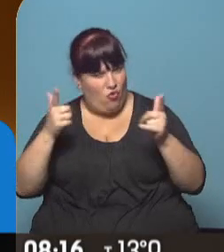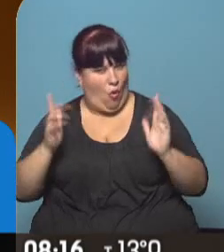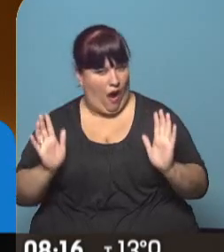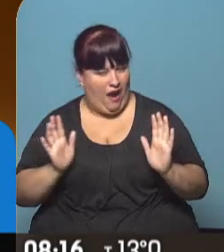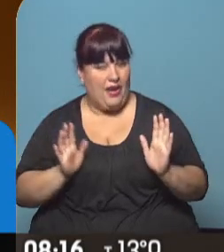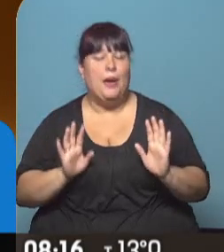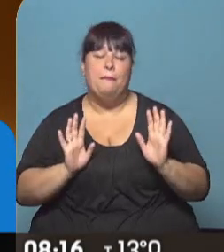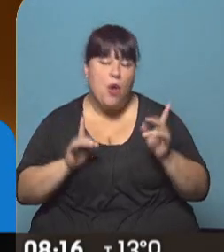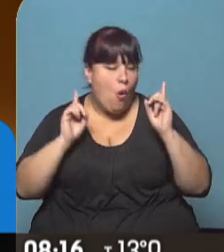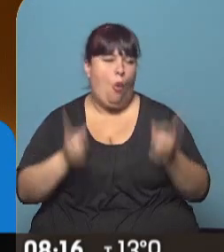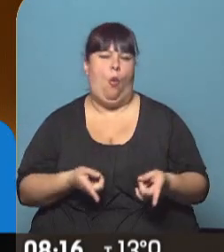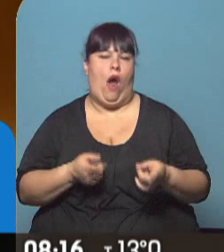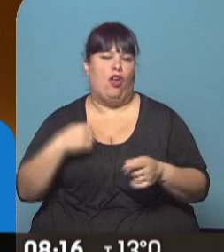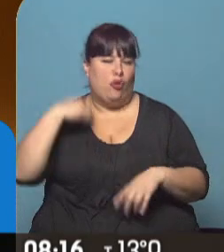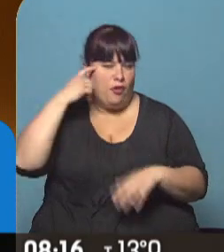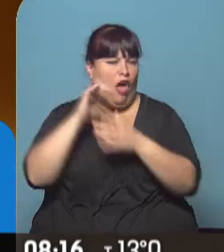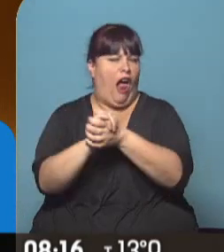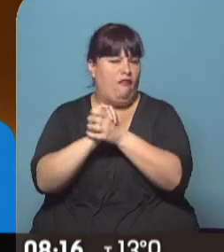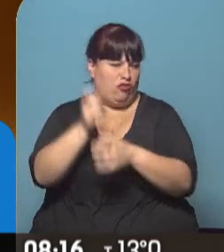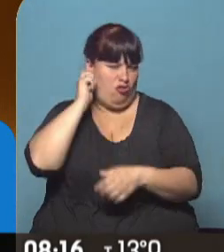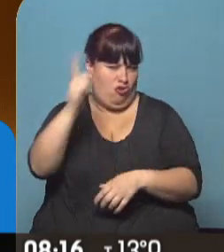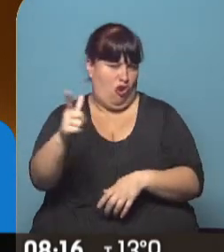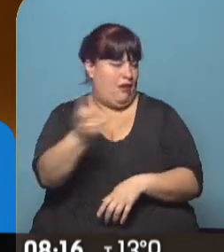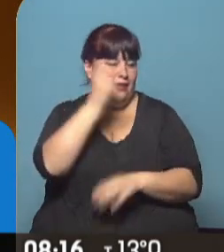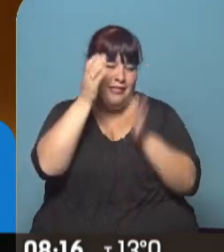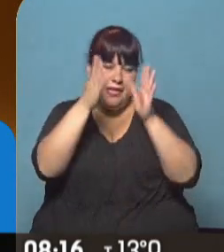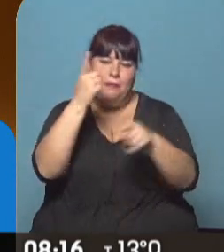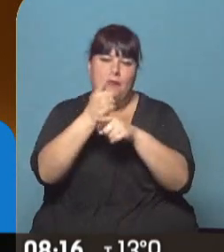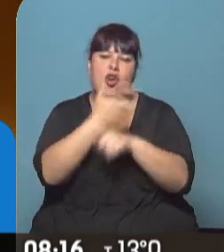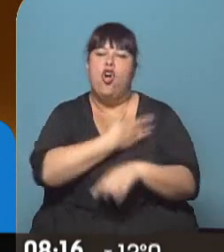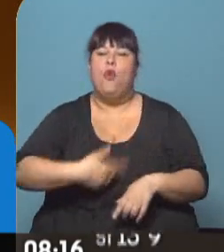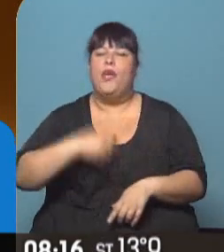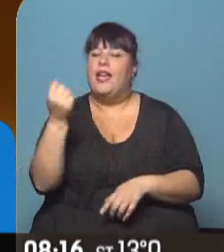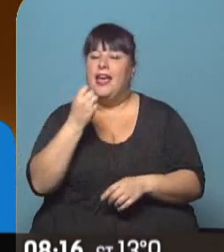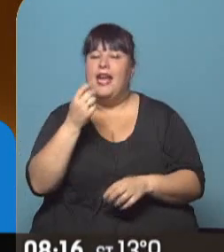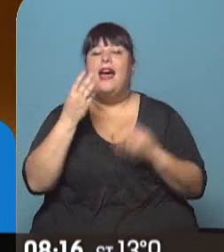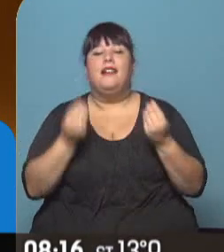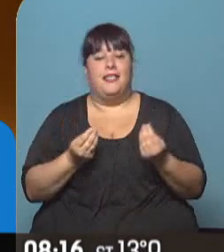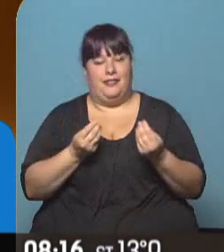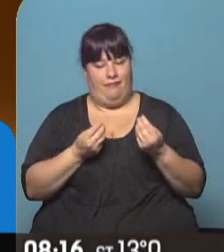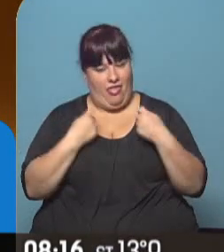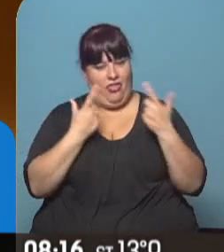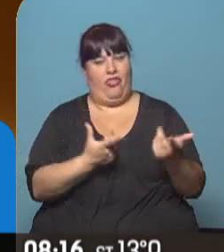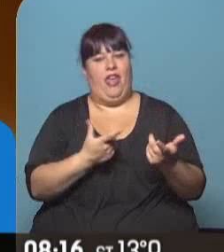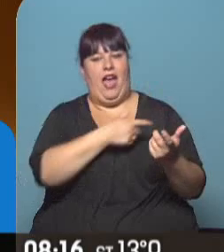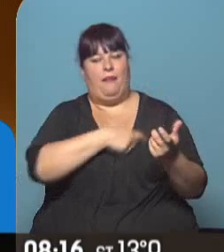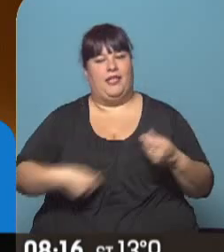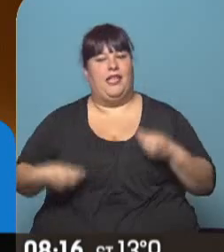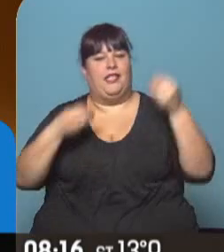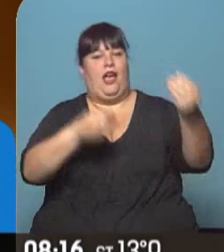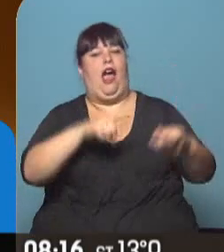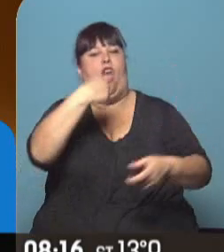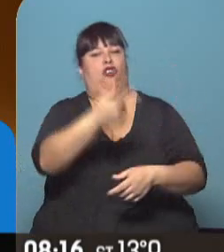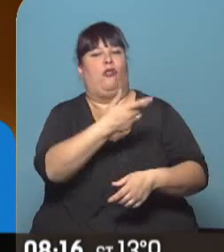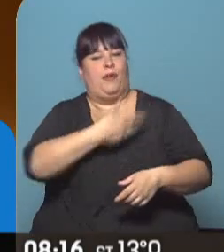pero de cualquier manera creo que al función puedo cumplir el principal objetivo de su gobierno que era justamente poder entregarle la banda presidencial a otro